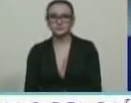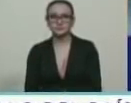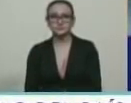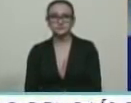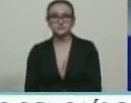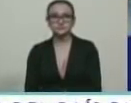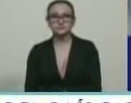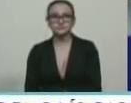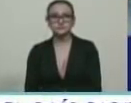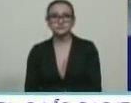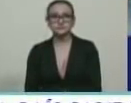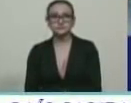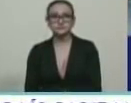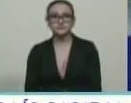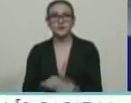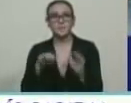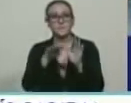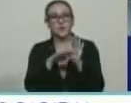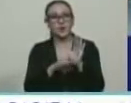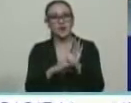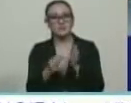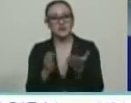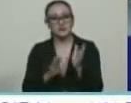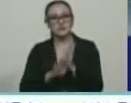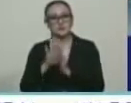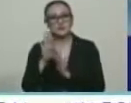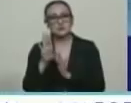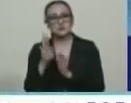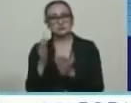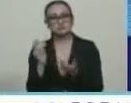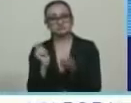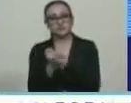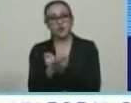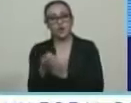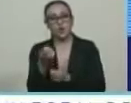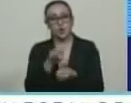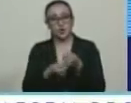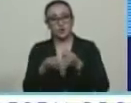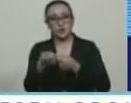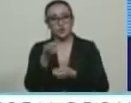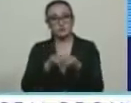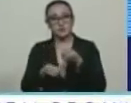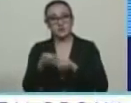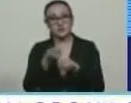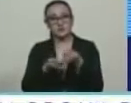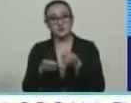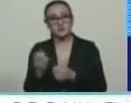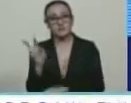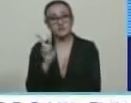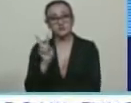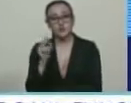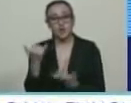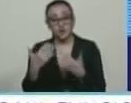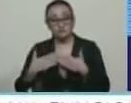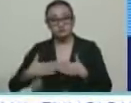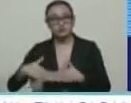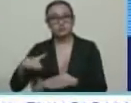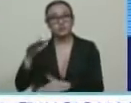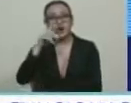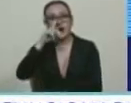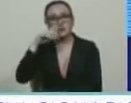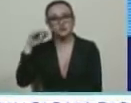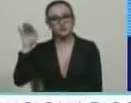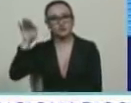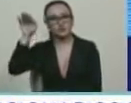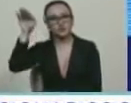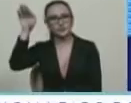con la aplicación del programa de recuperación económica, crecimiento y prosperidad, Venezuela se proyecta en los años que están